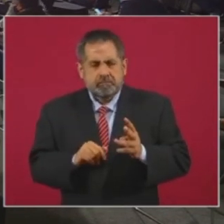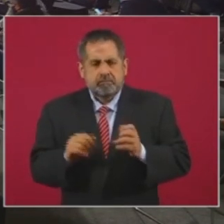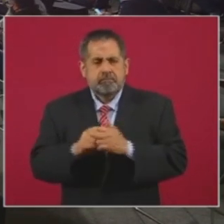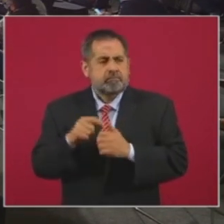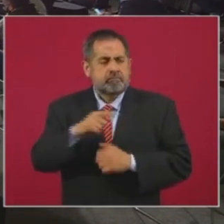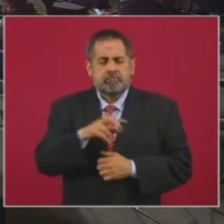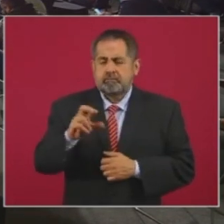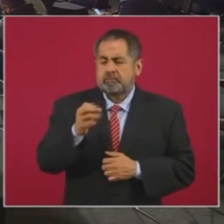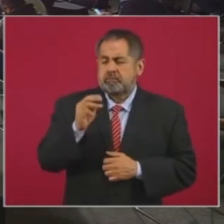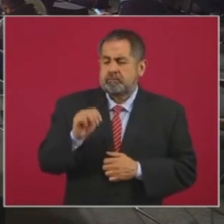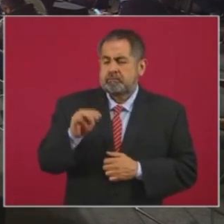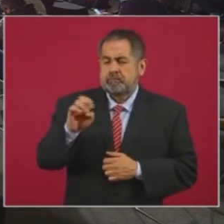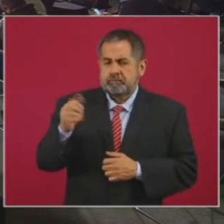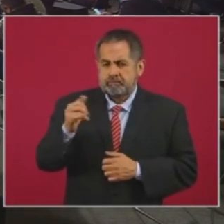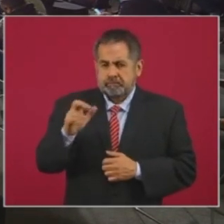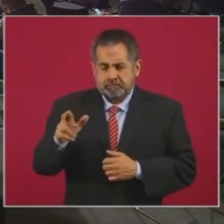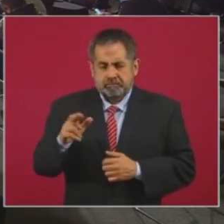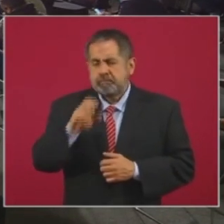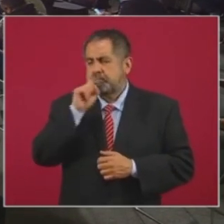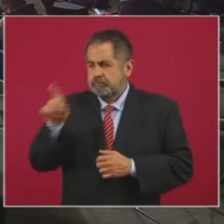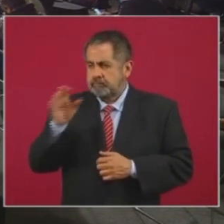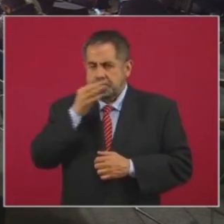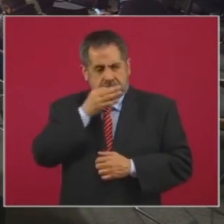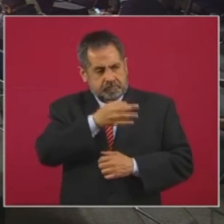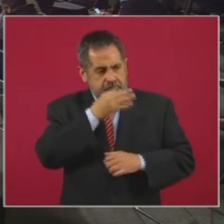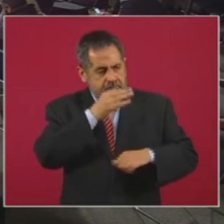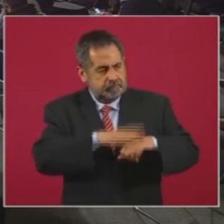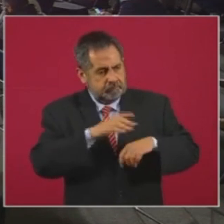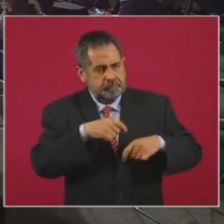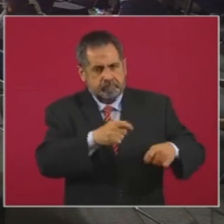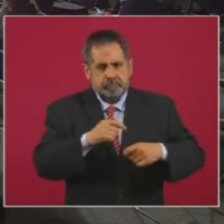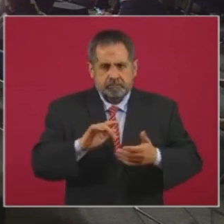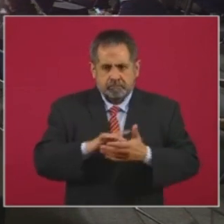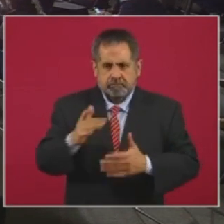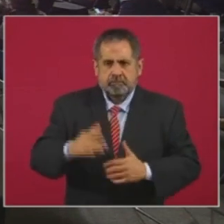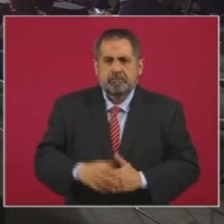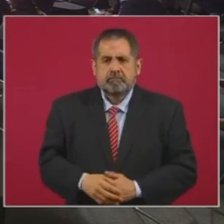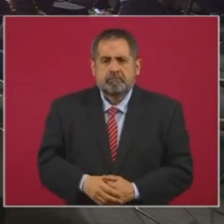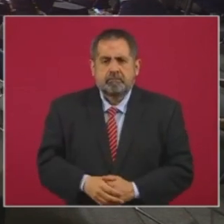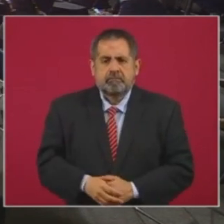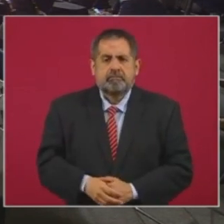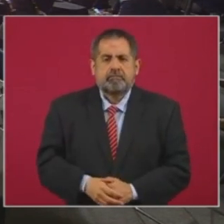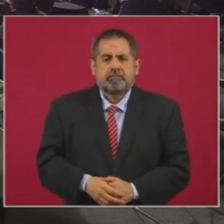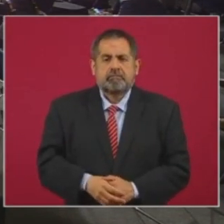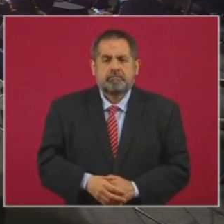Román Meyer. Sí, también se lo vamos a encargar. Muchas gracias, señor presidente. Sí.